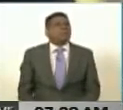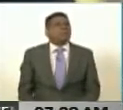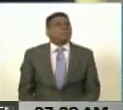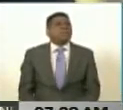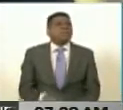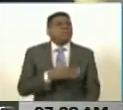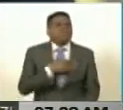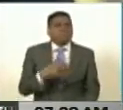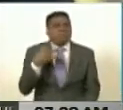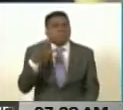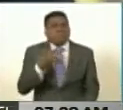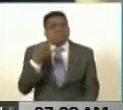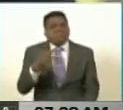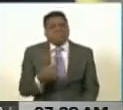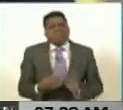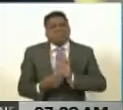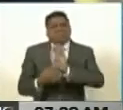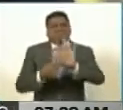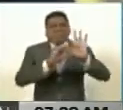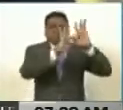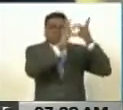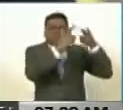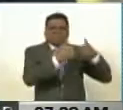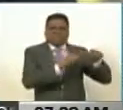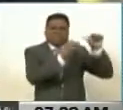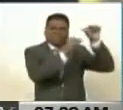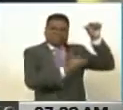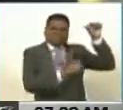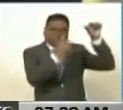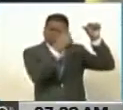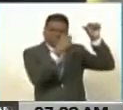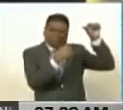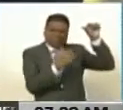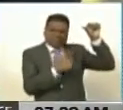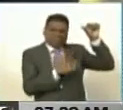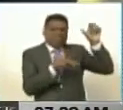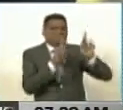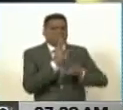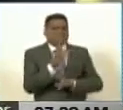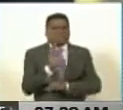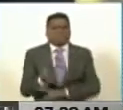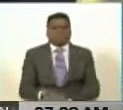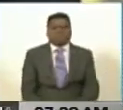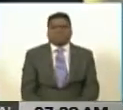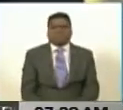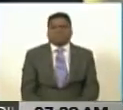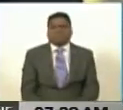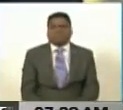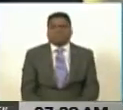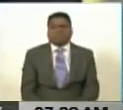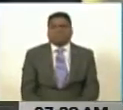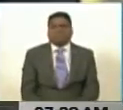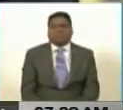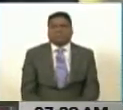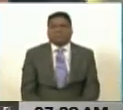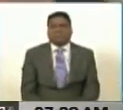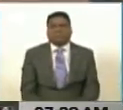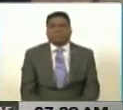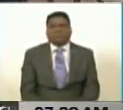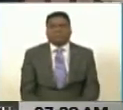siempre presentar cifras que reflejen resultados. En relación a lo que